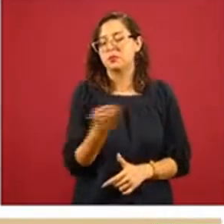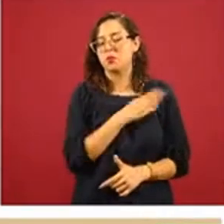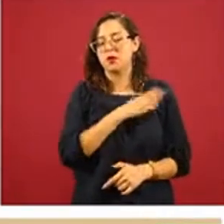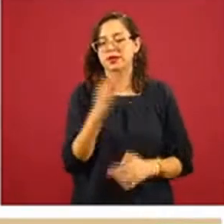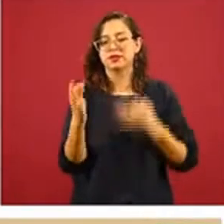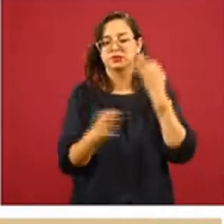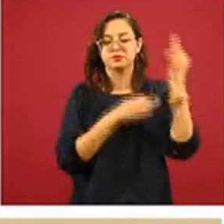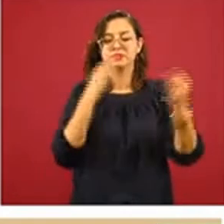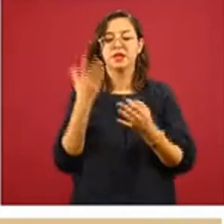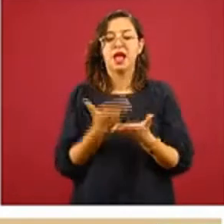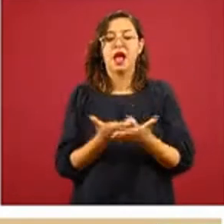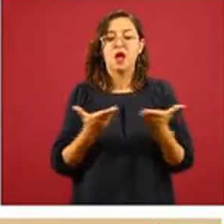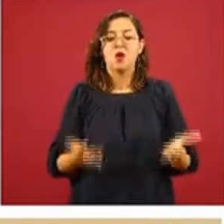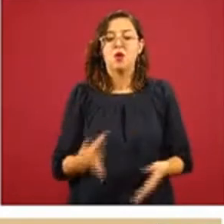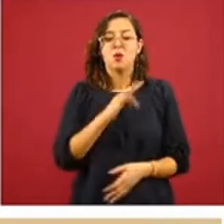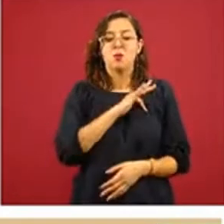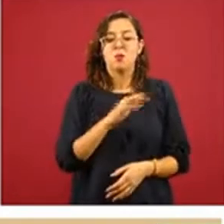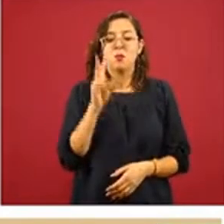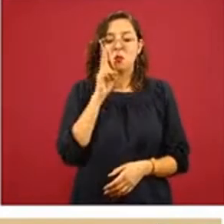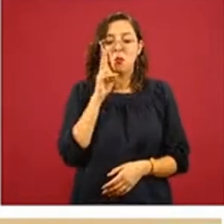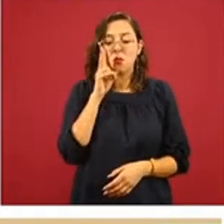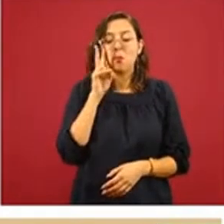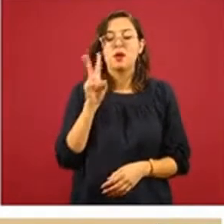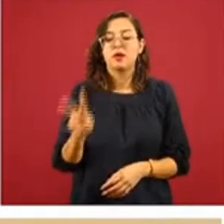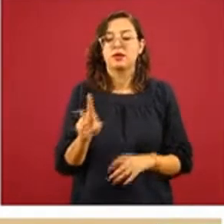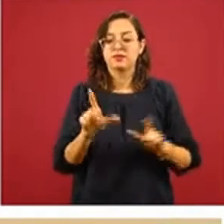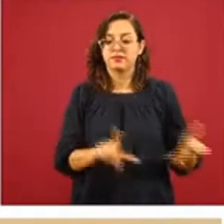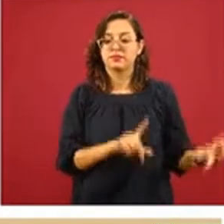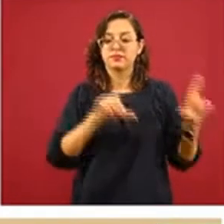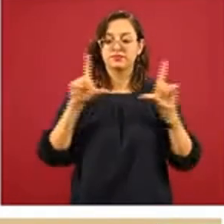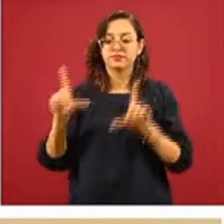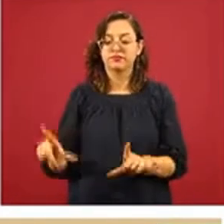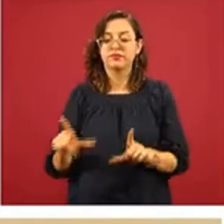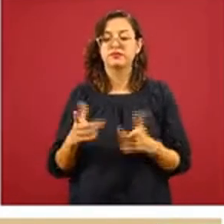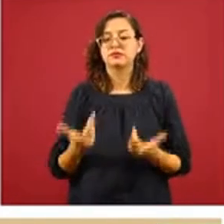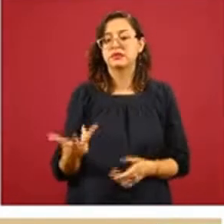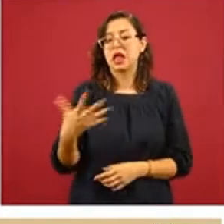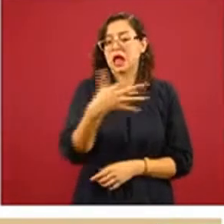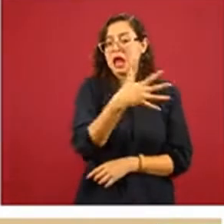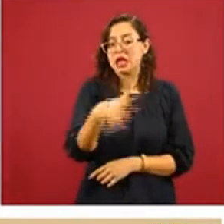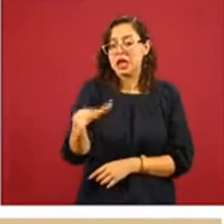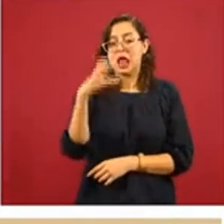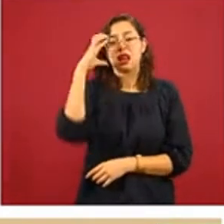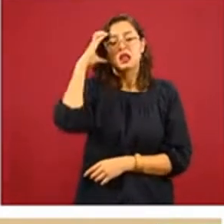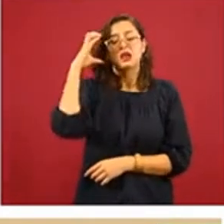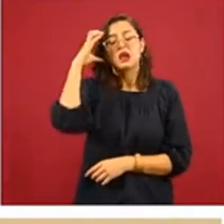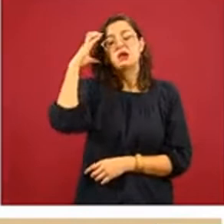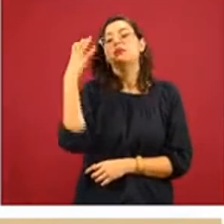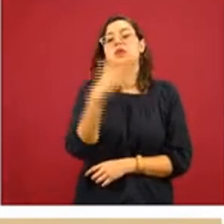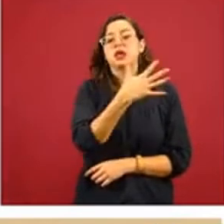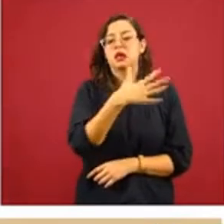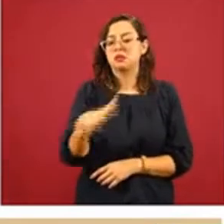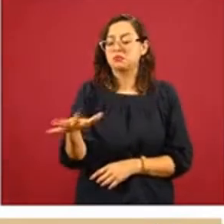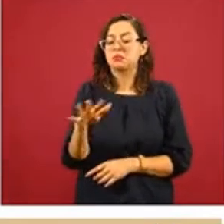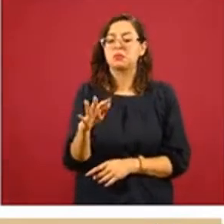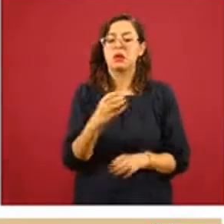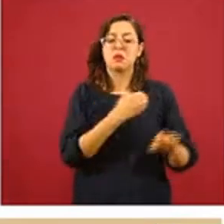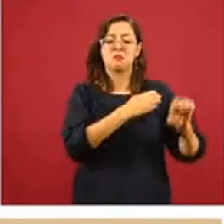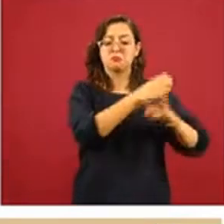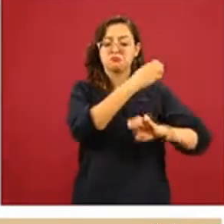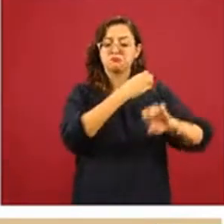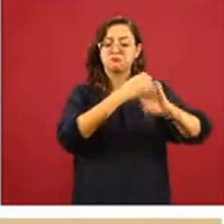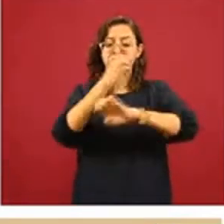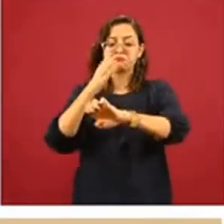En el caso de las camas de IRAC general, ahí podemos ver cómo se distribuye ya a nivel nacional